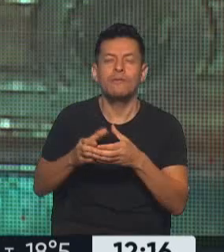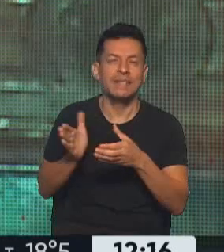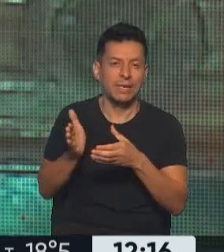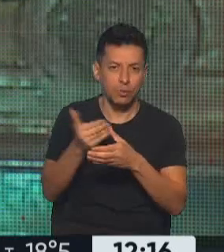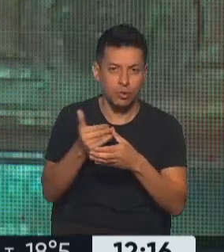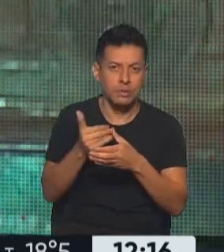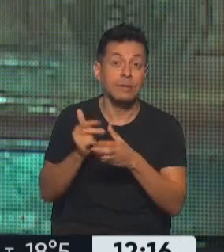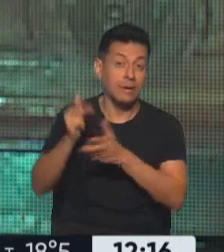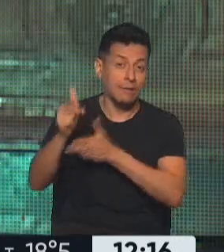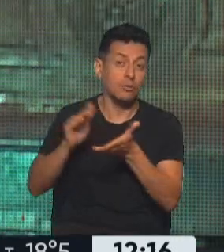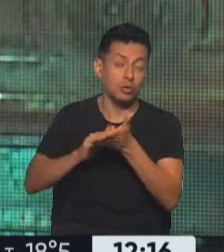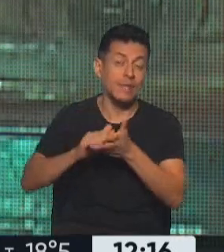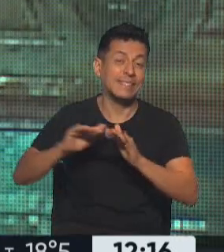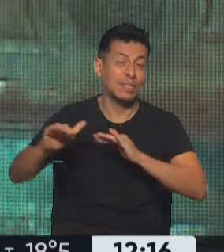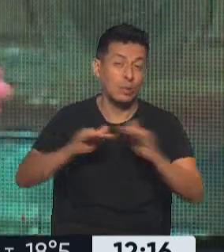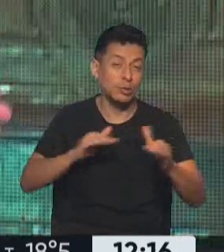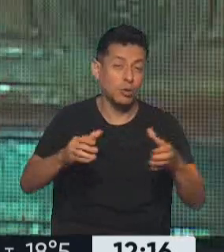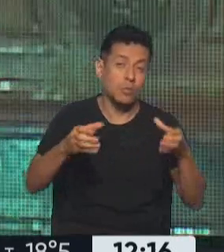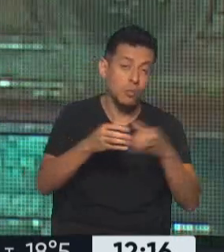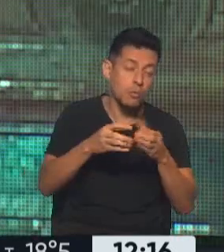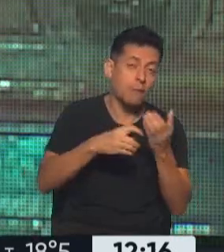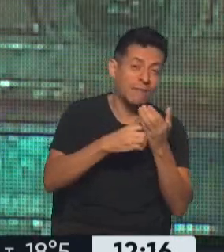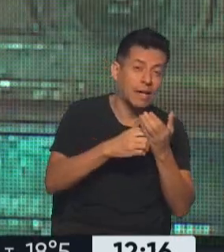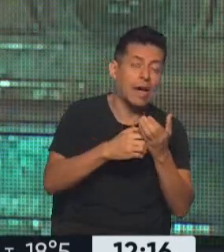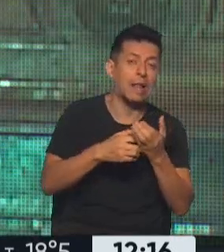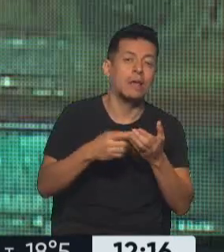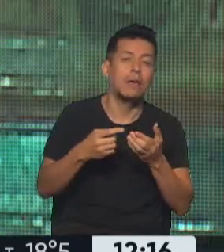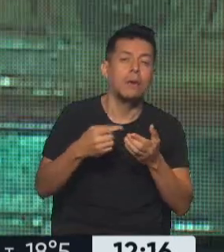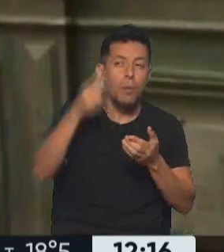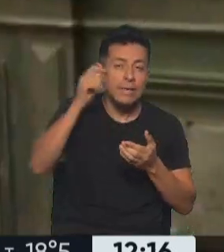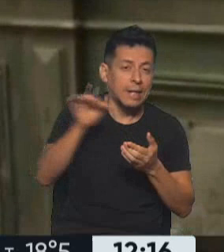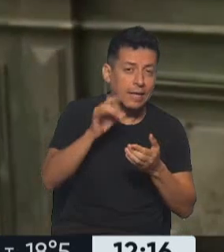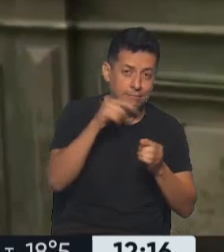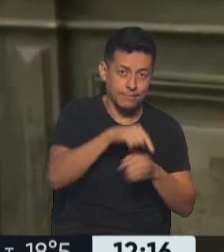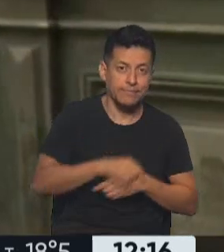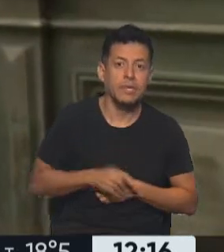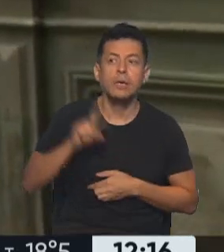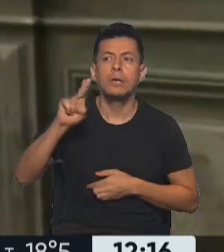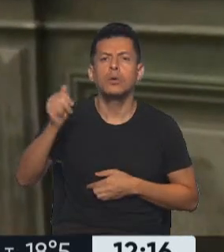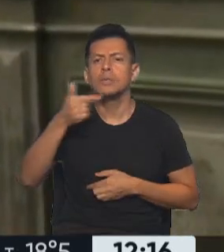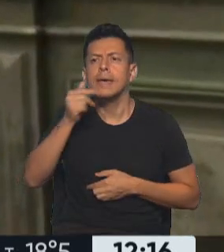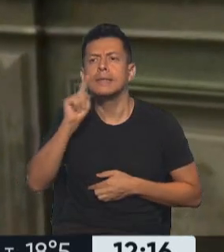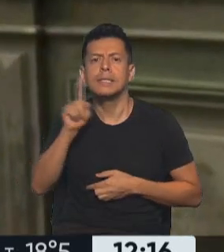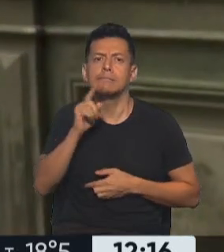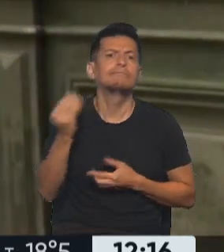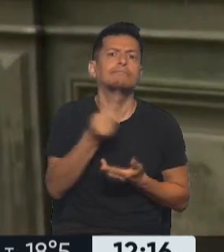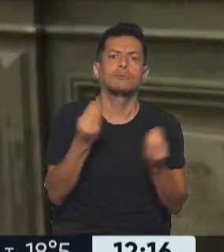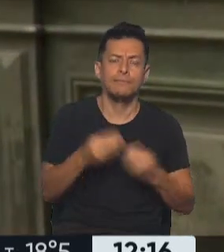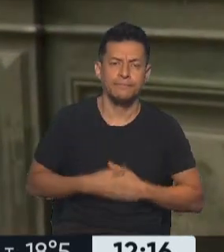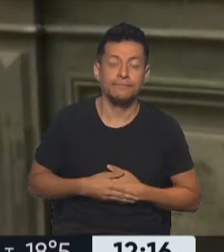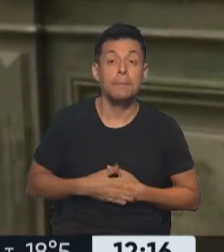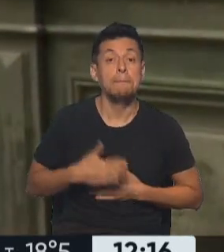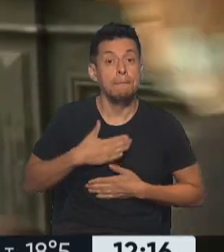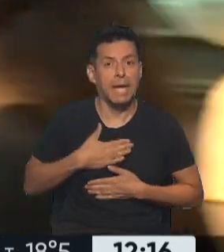esto decía sobre el Consejo de la Magistratura y la llegada de Rosati. Me parece que hoy